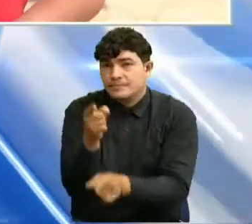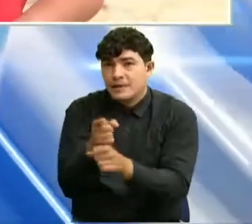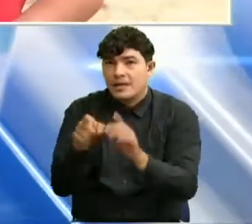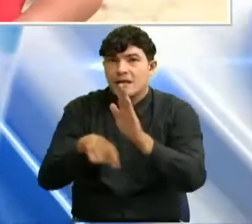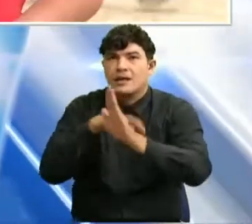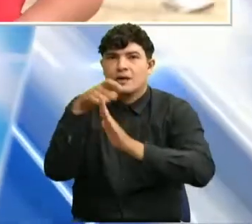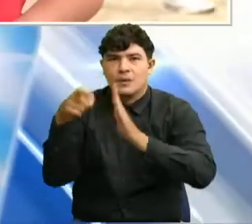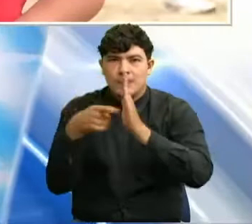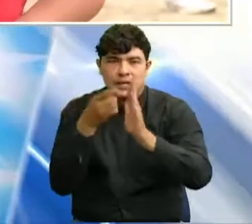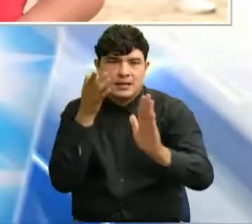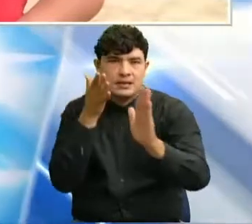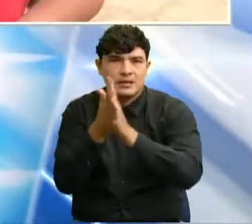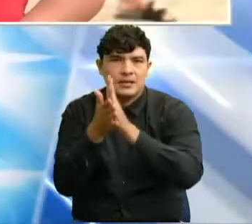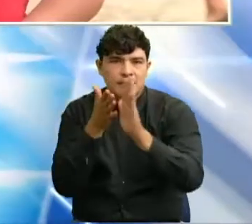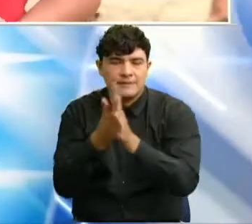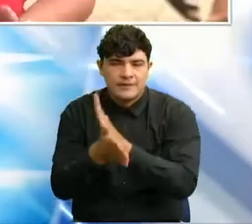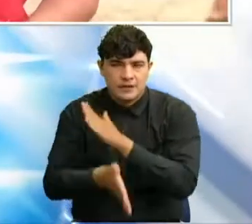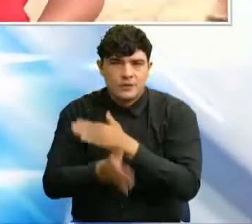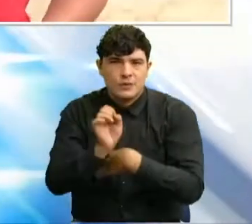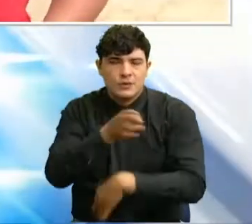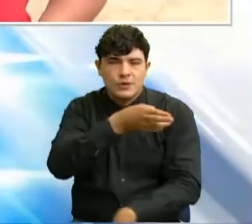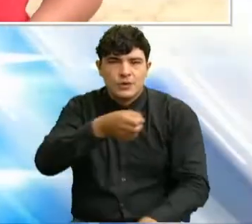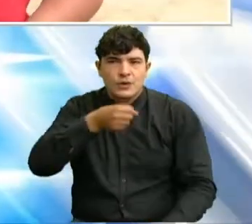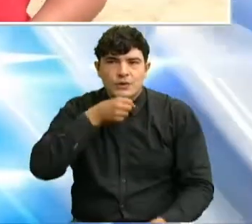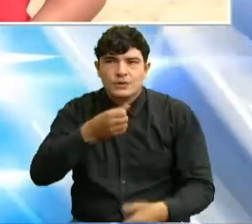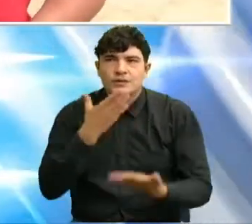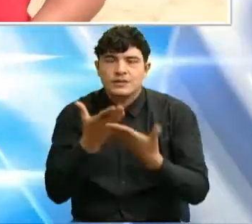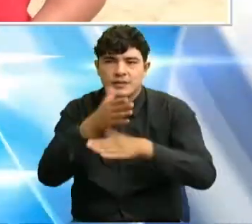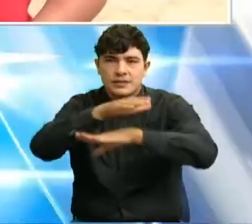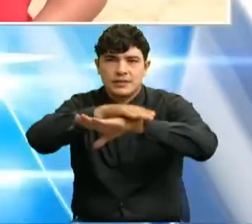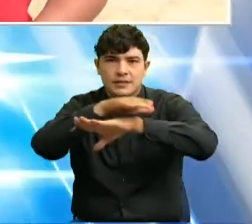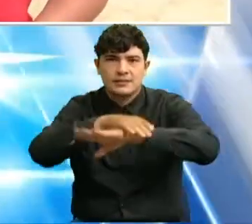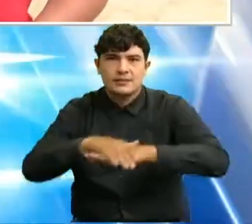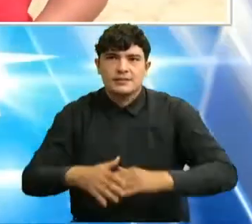información desde la capital norte santandereana. Angie Pinto para Oriente Noticias, estamos informando.